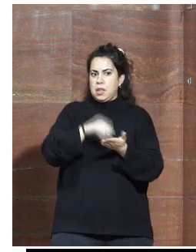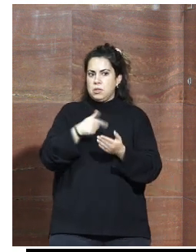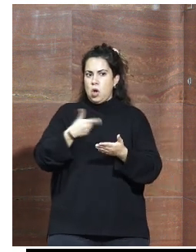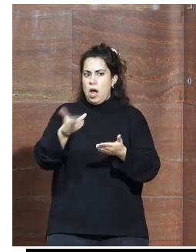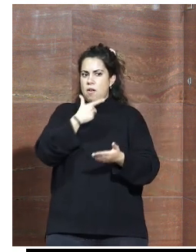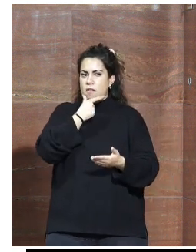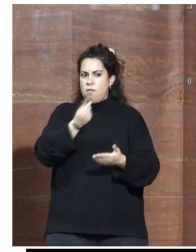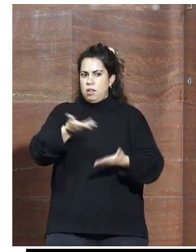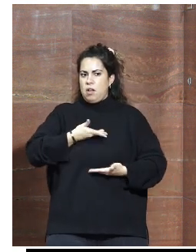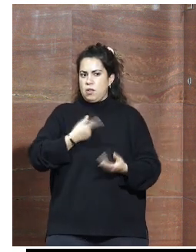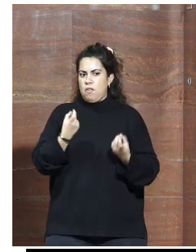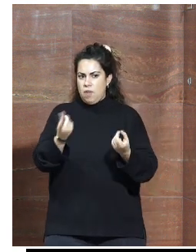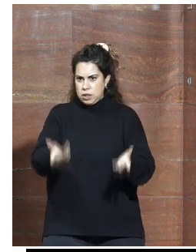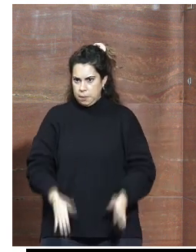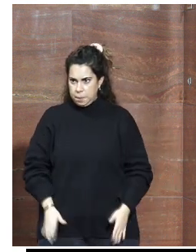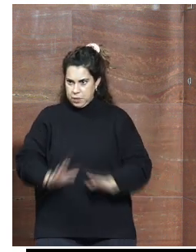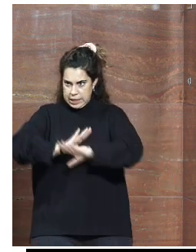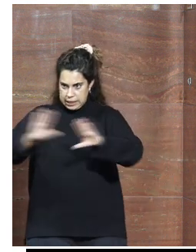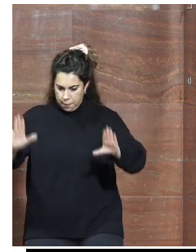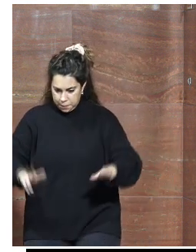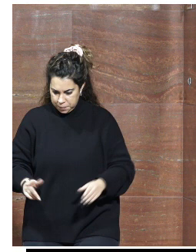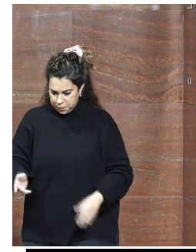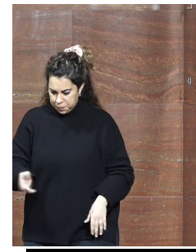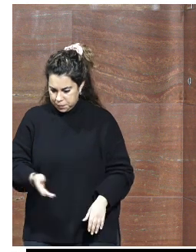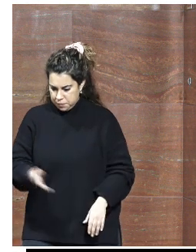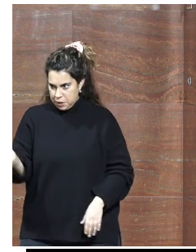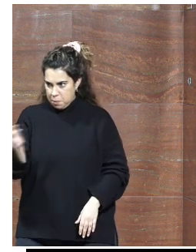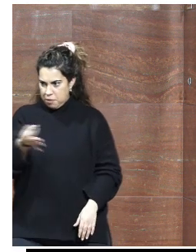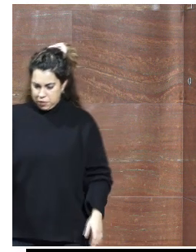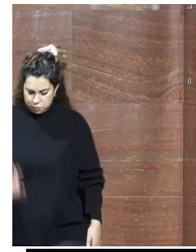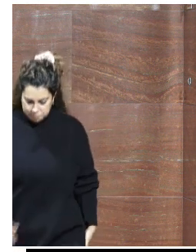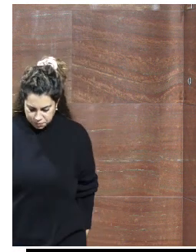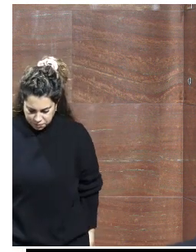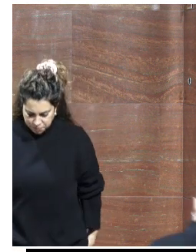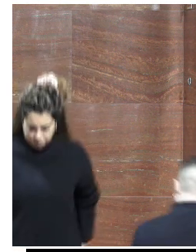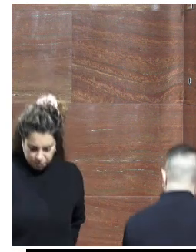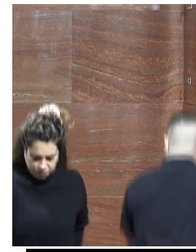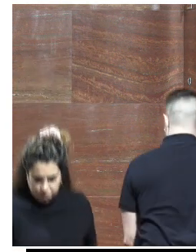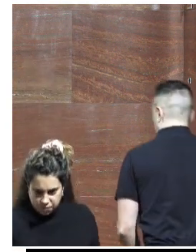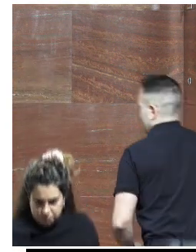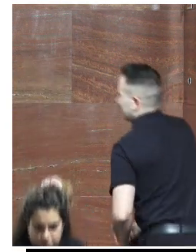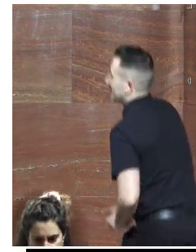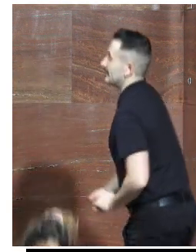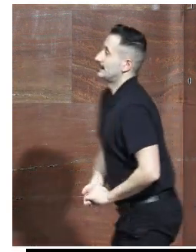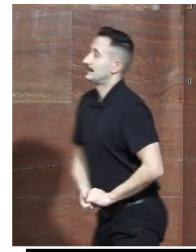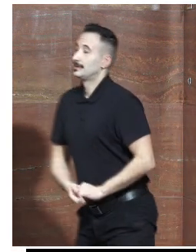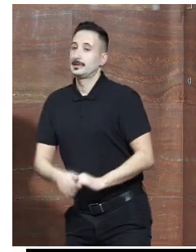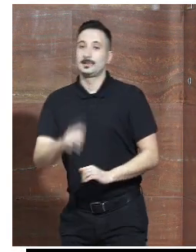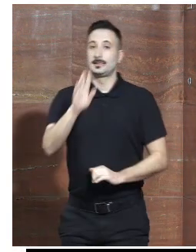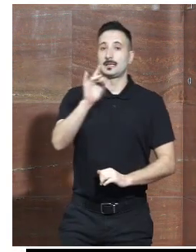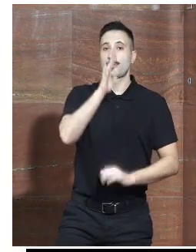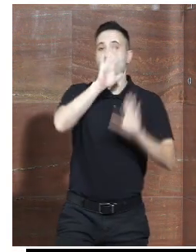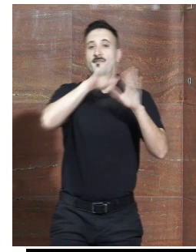Y ya está, porque... No, fenomenal. Es que, claro, y es que todas estas preguntas que te hacen, al final lo que hacen es